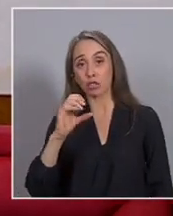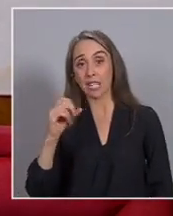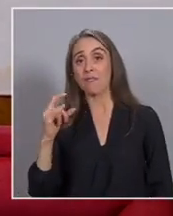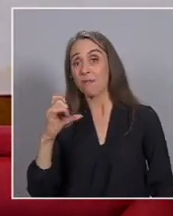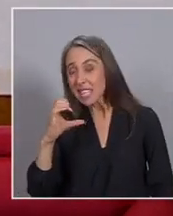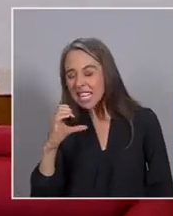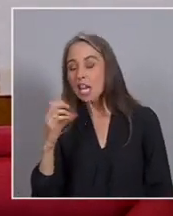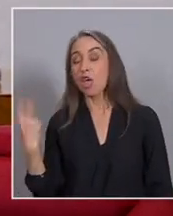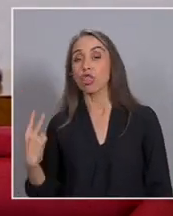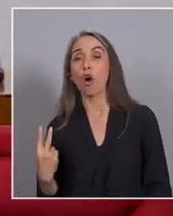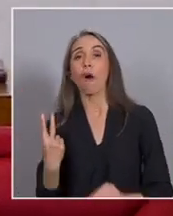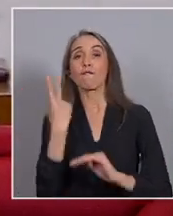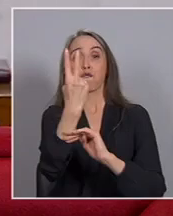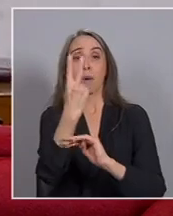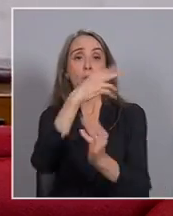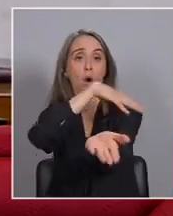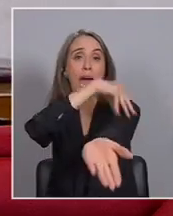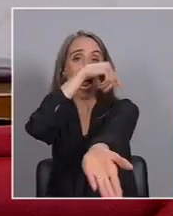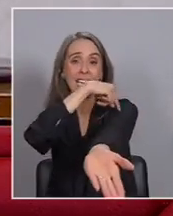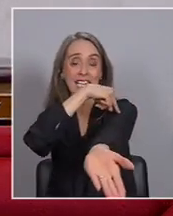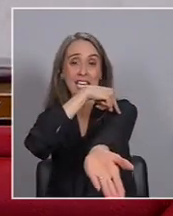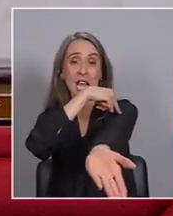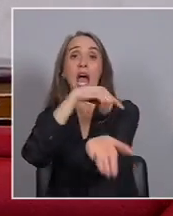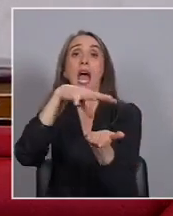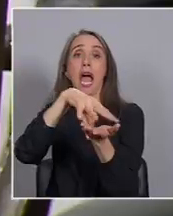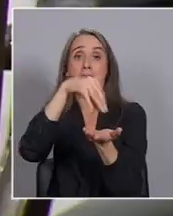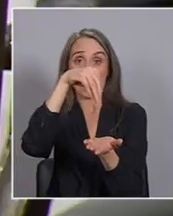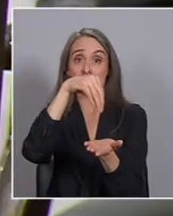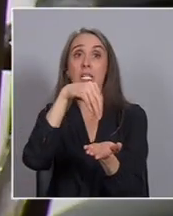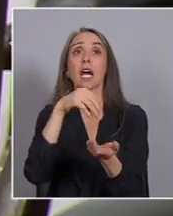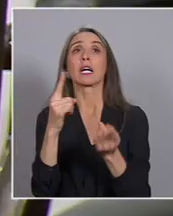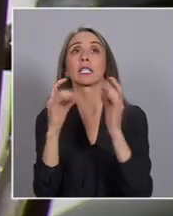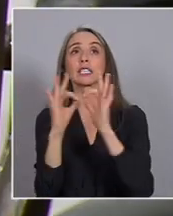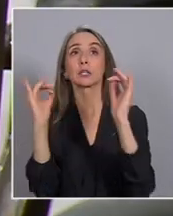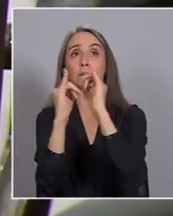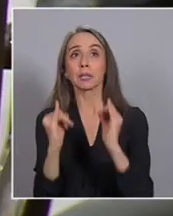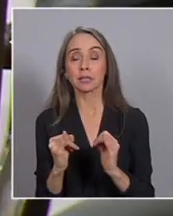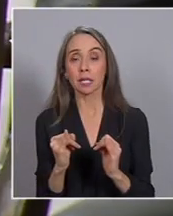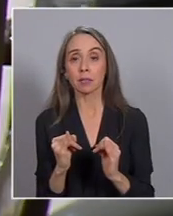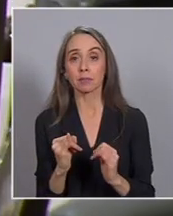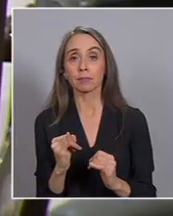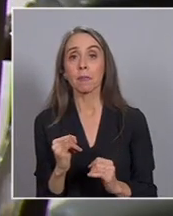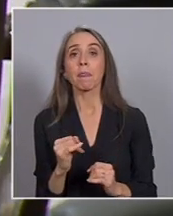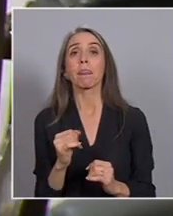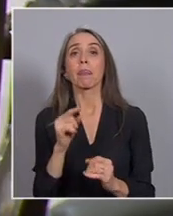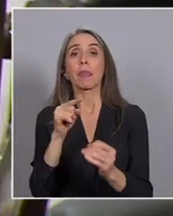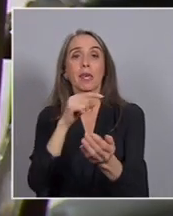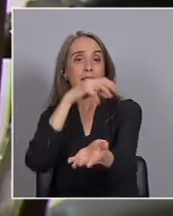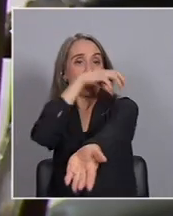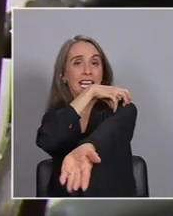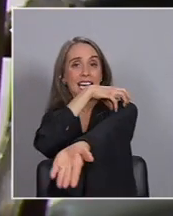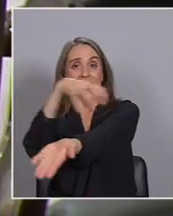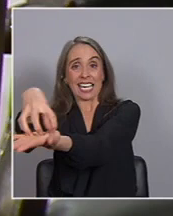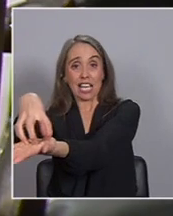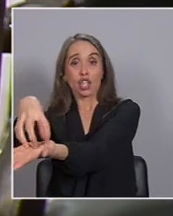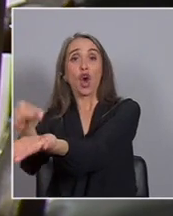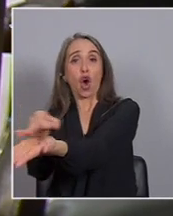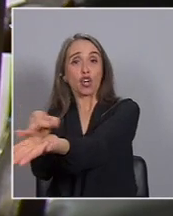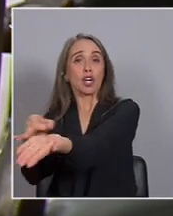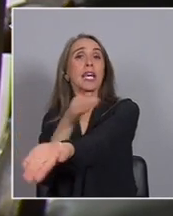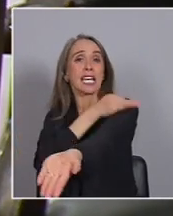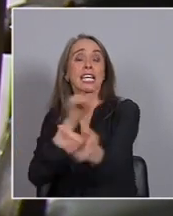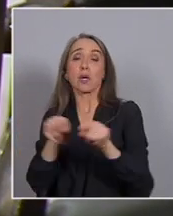Arica, y la región de Arica tiene una particularidad que en general las regiones extremas comparten, pero en Arica